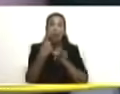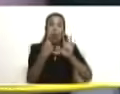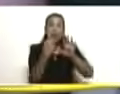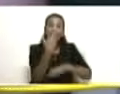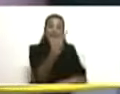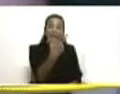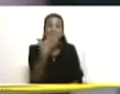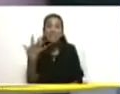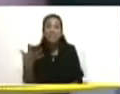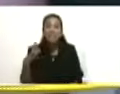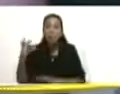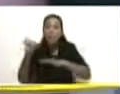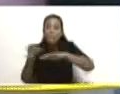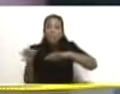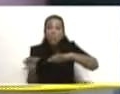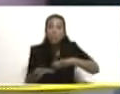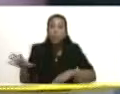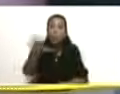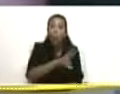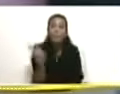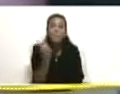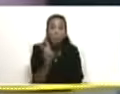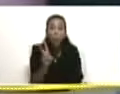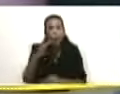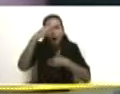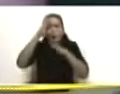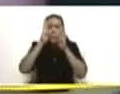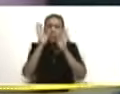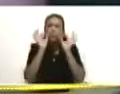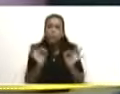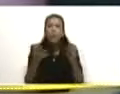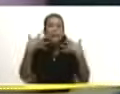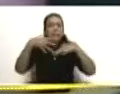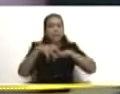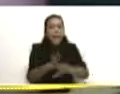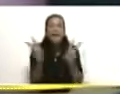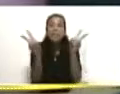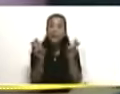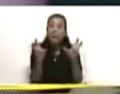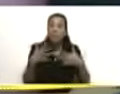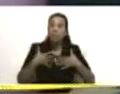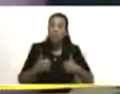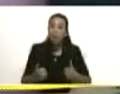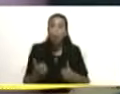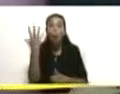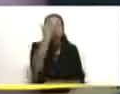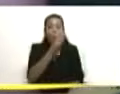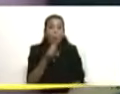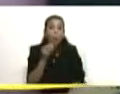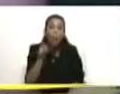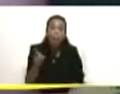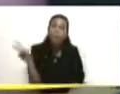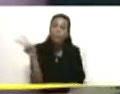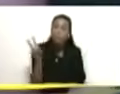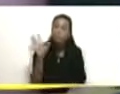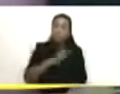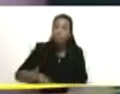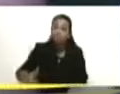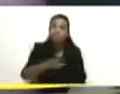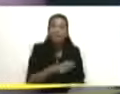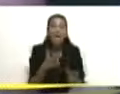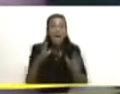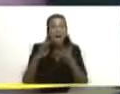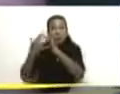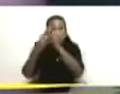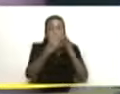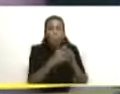municipios de nuestro país abordaje de atención integral en materia de salud para todos los jóvenes venezolanos en la zona